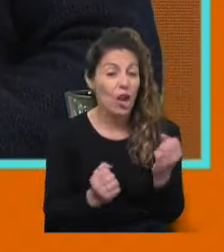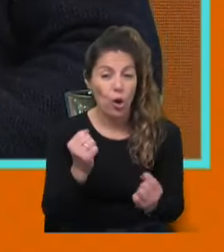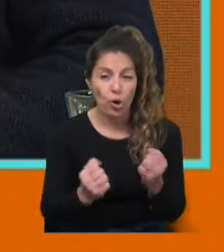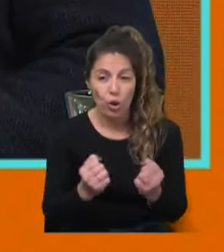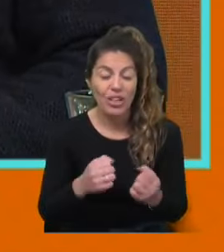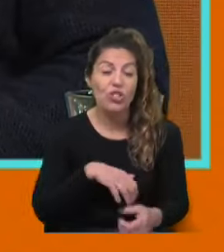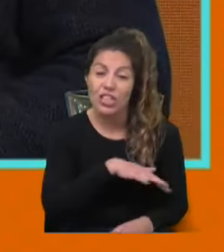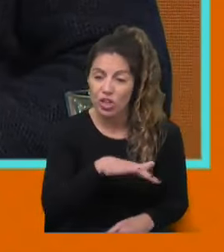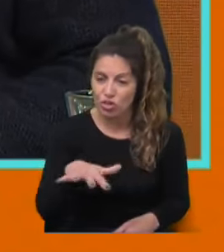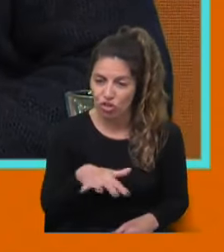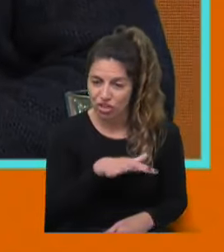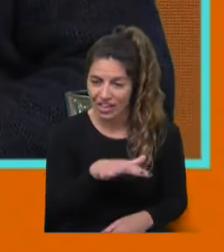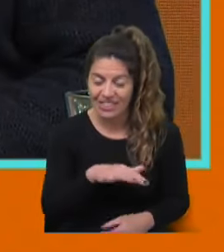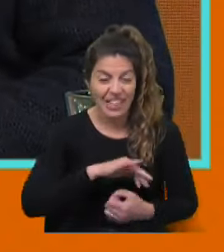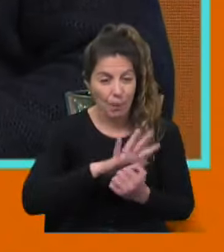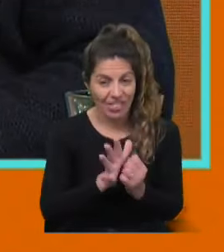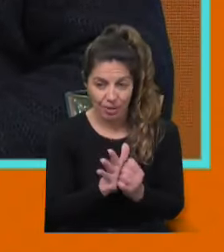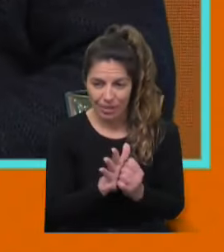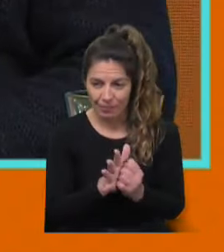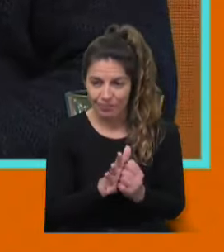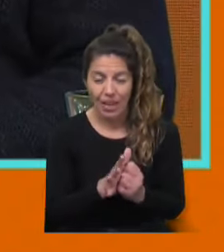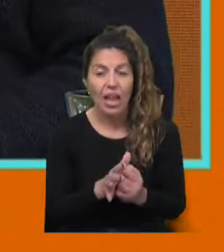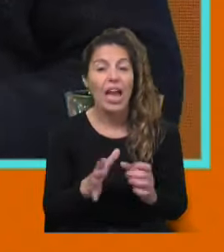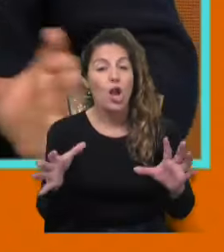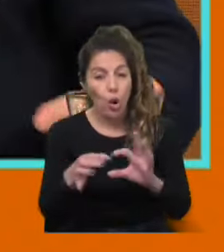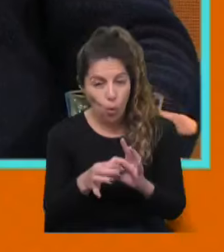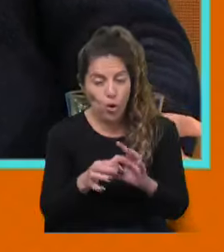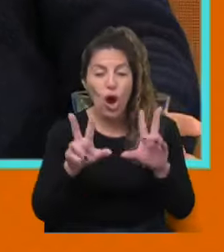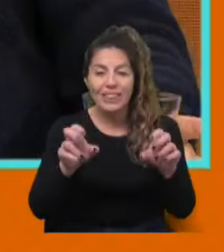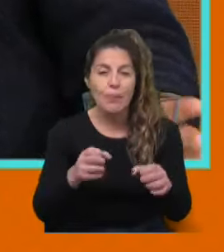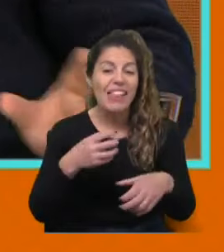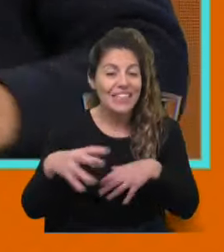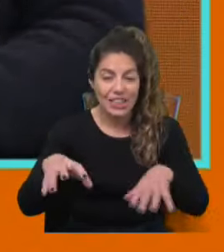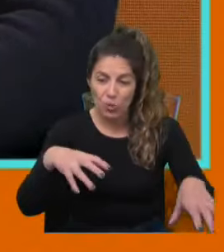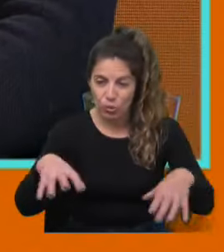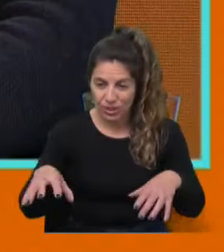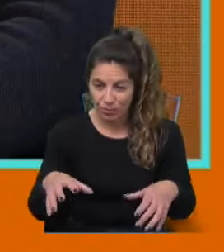y sociales de la pandemia. Y lo ato al tema distributivo.